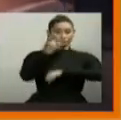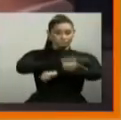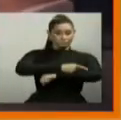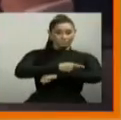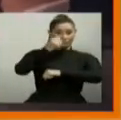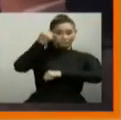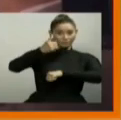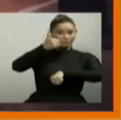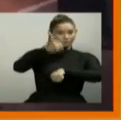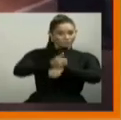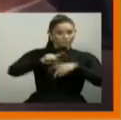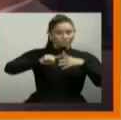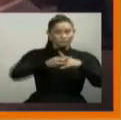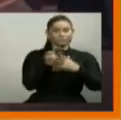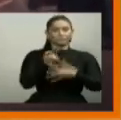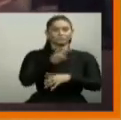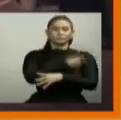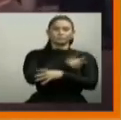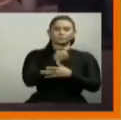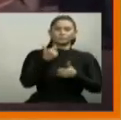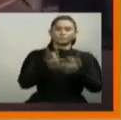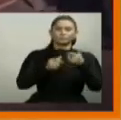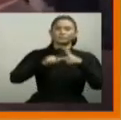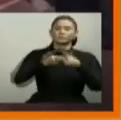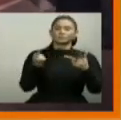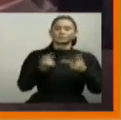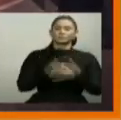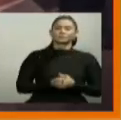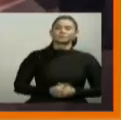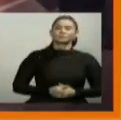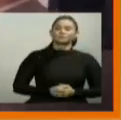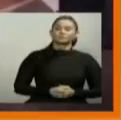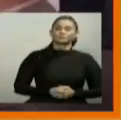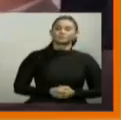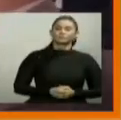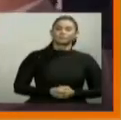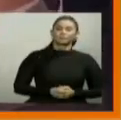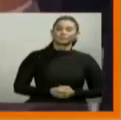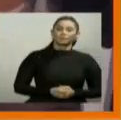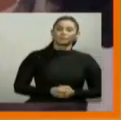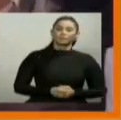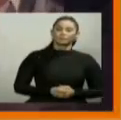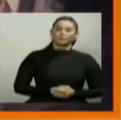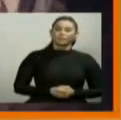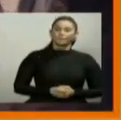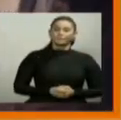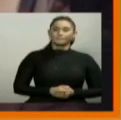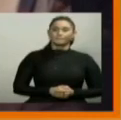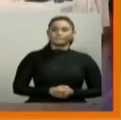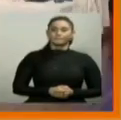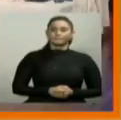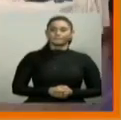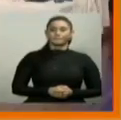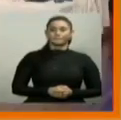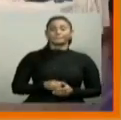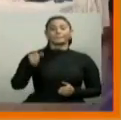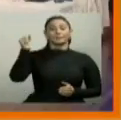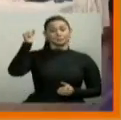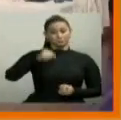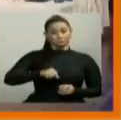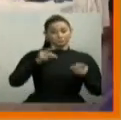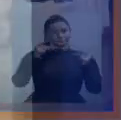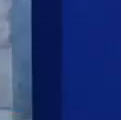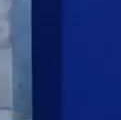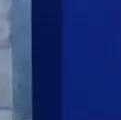entonces, a veces se necesita. Cuando logré dormir, entonces tuve pesadilla y me levanté. Y entonces edité, si lo tenemos el cortecito, para que la gente